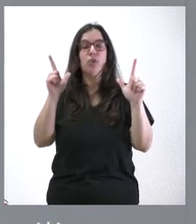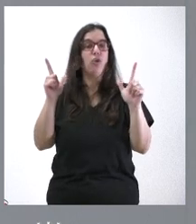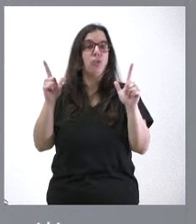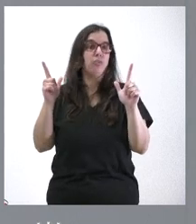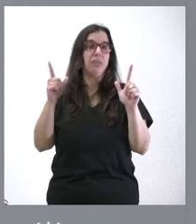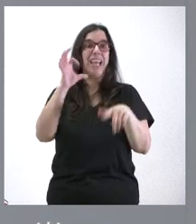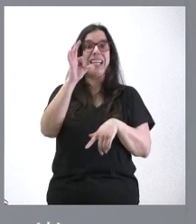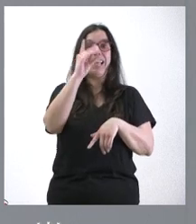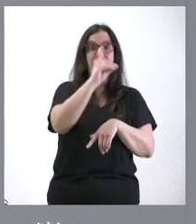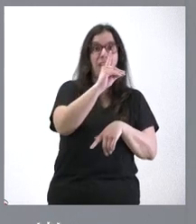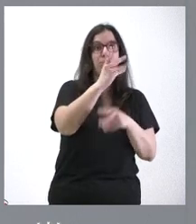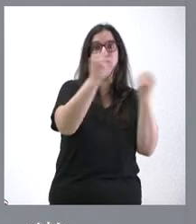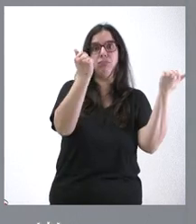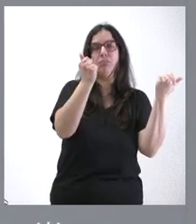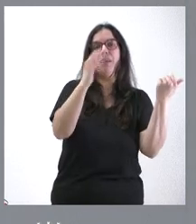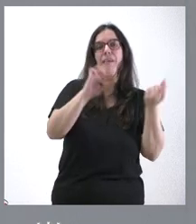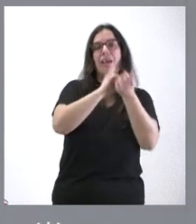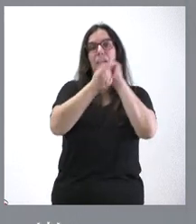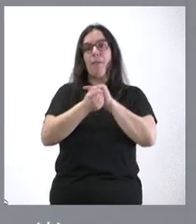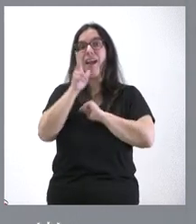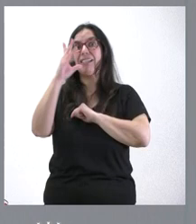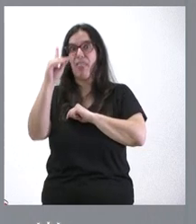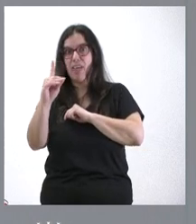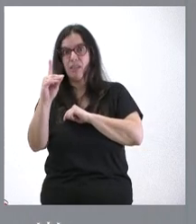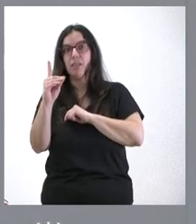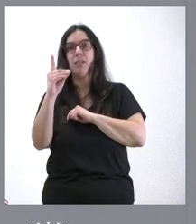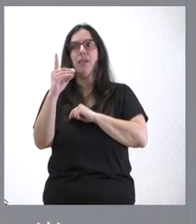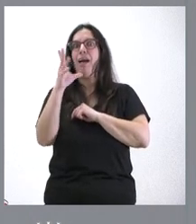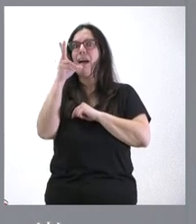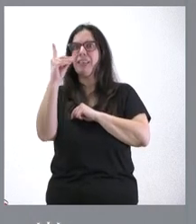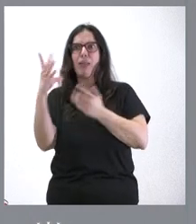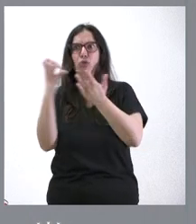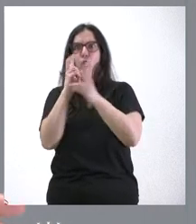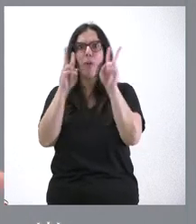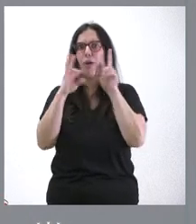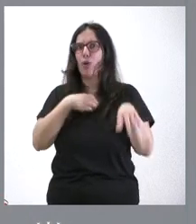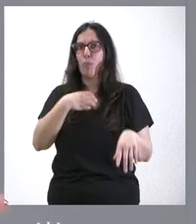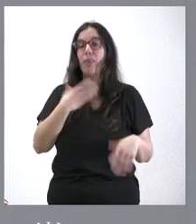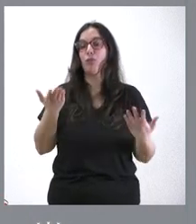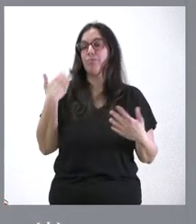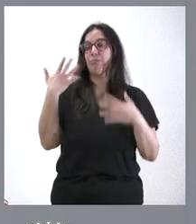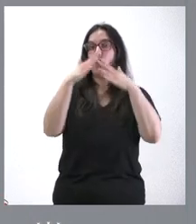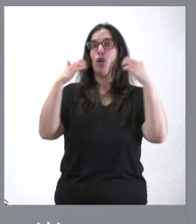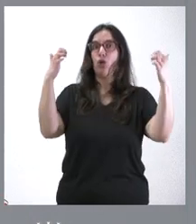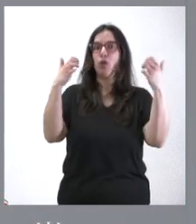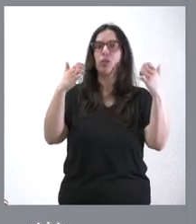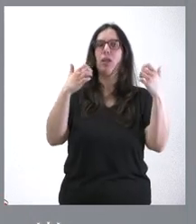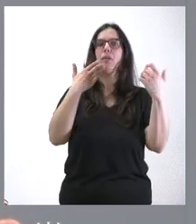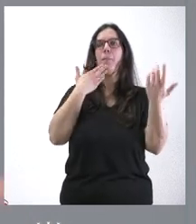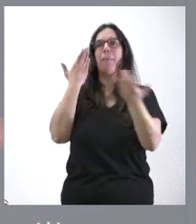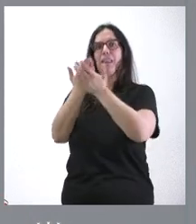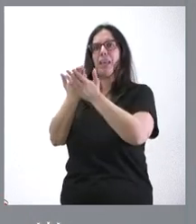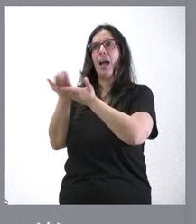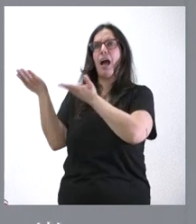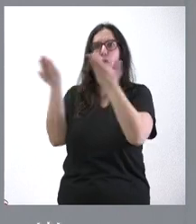SD desaparece y por tanto había muchas personas que no podían recibirlas había aprobado las cortes de Castilla y león la solicitud de una ayuda en esa dirección visto que